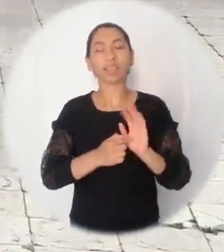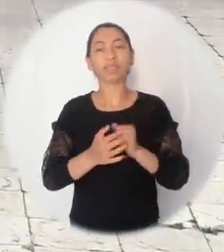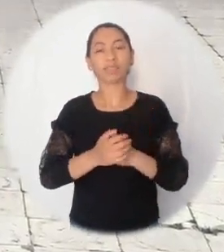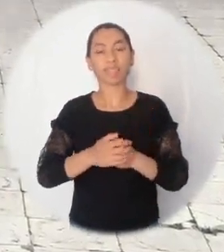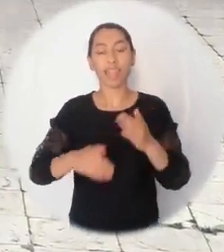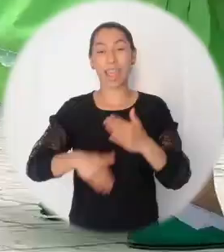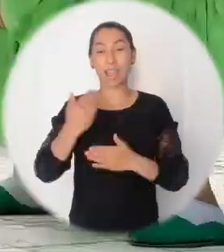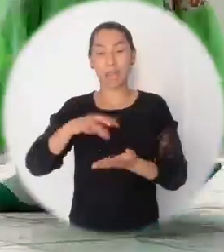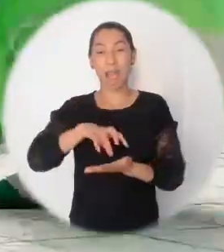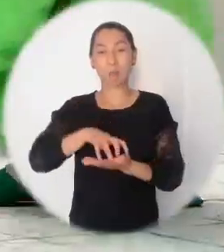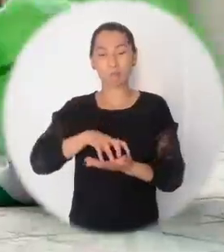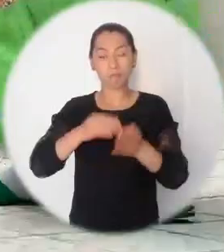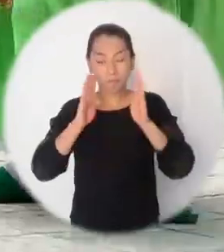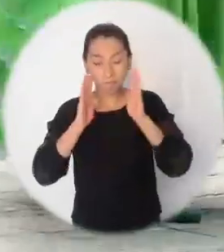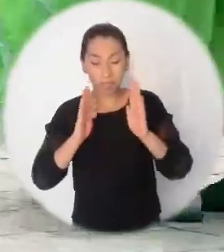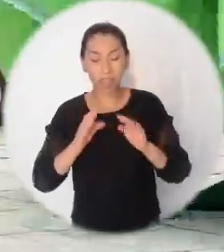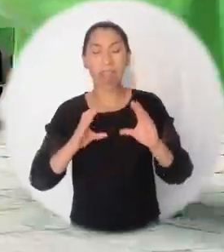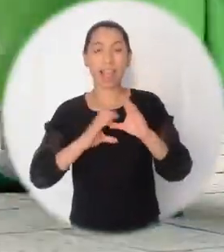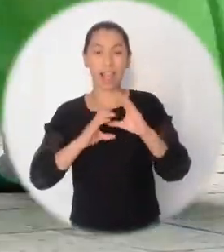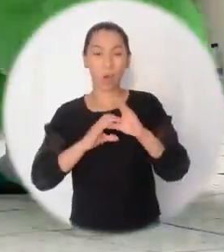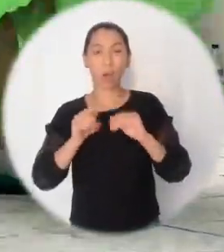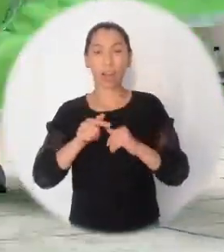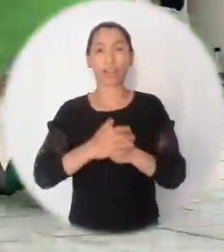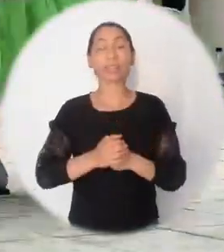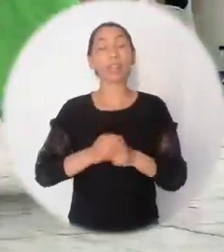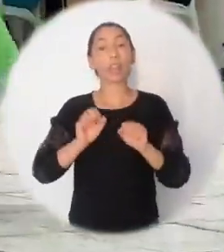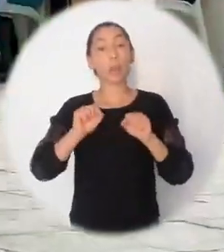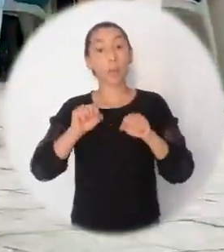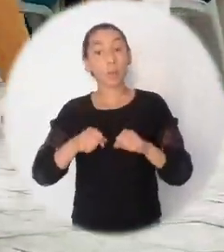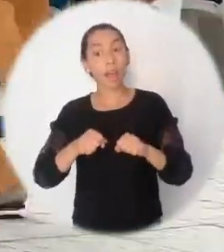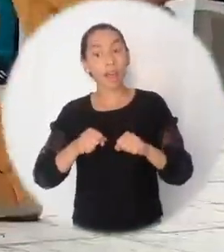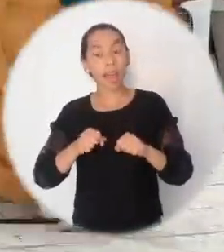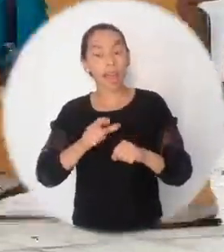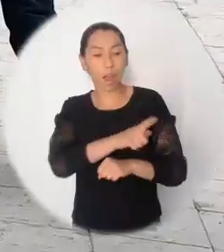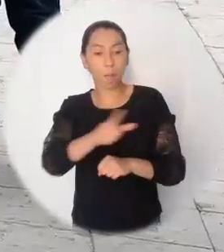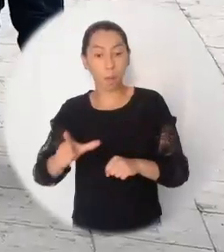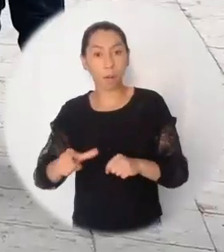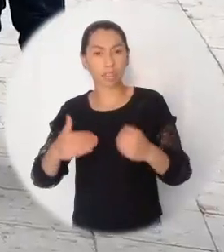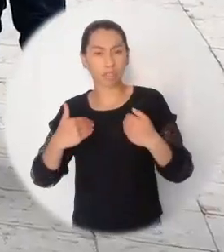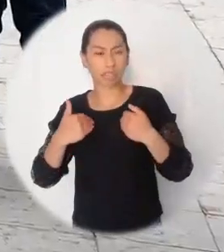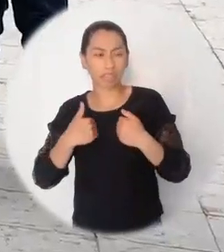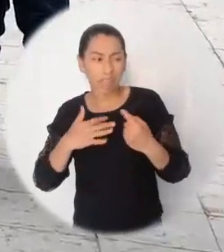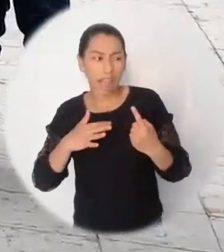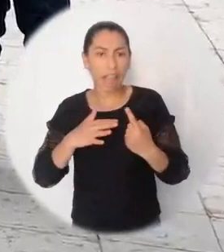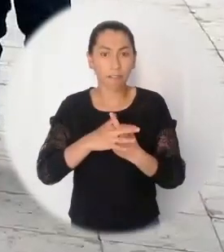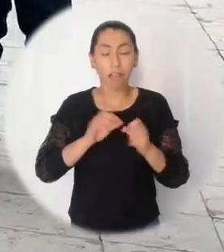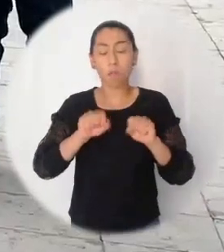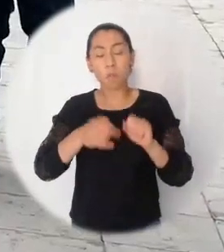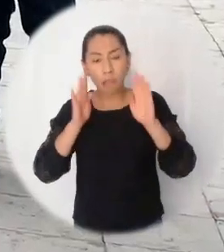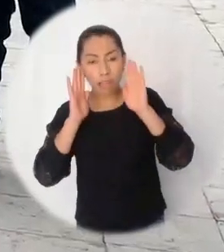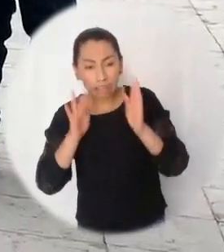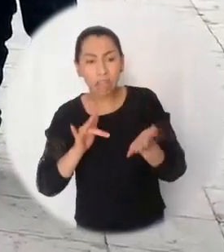De esta forma fue inaugurado el punto de atención a las víctimas en el municipio de Mercaderes, lo que le permitirá a la población afectada